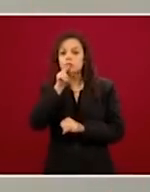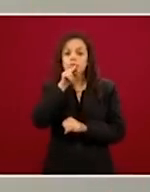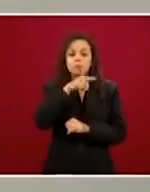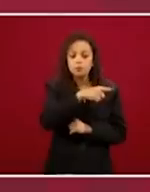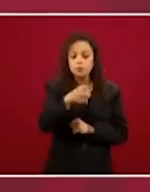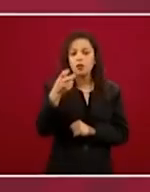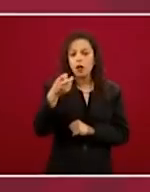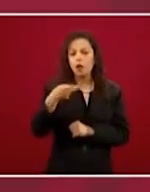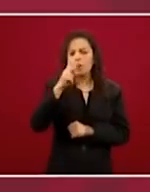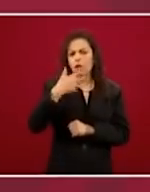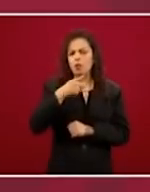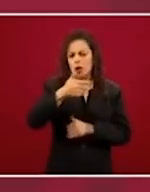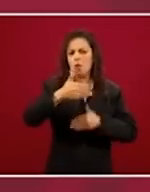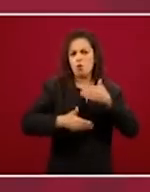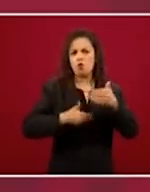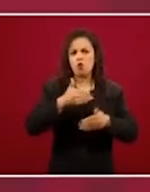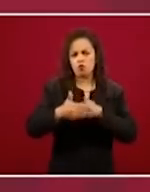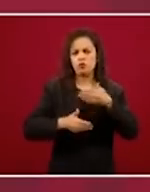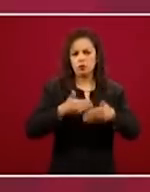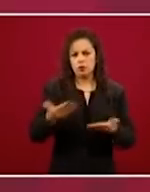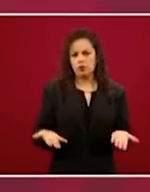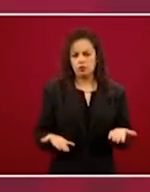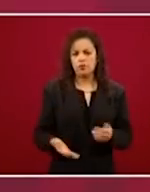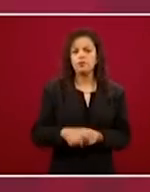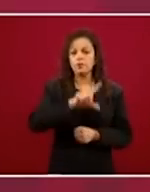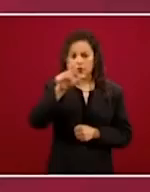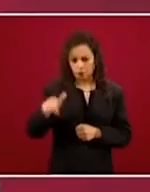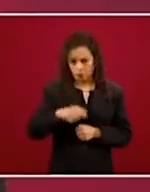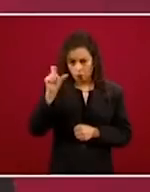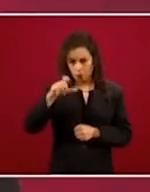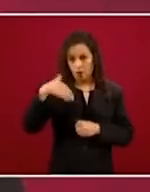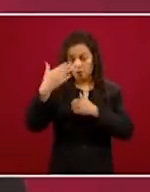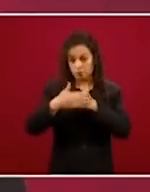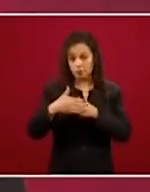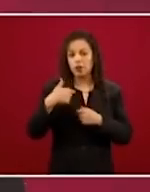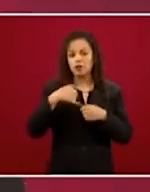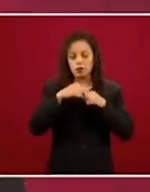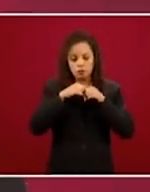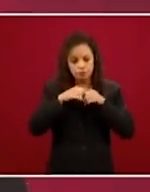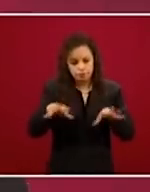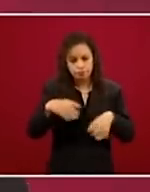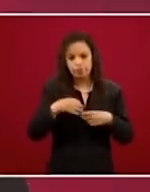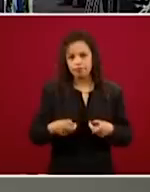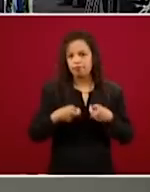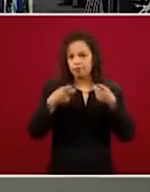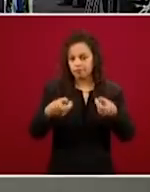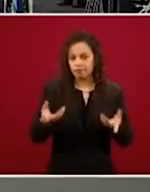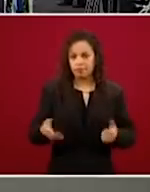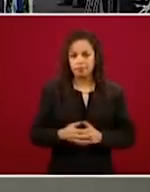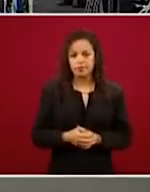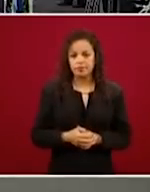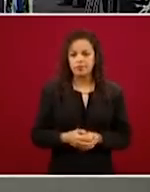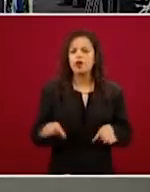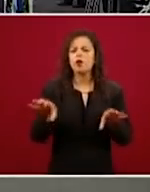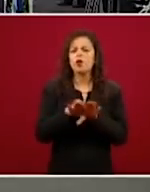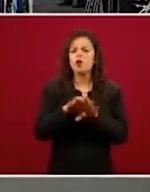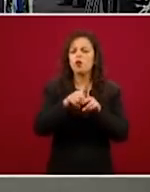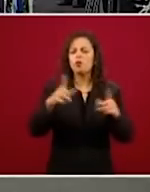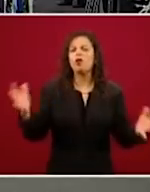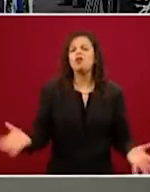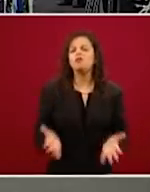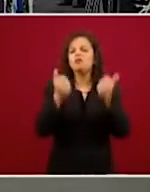en proceso y en su momento se informara en quienes están involucrados y cuáles son las posibles responsabilidades que infinitas qatar al instituto el rescate